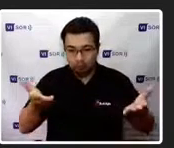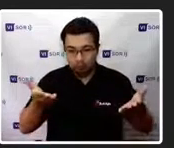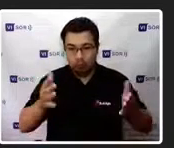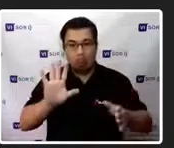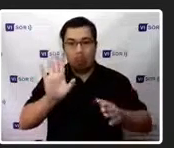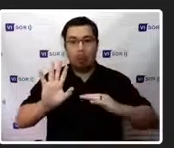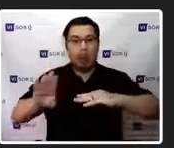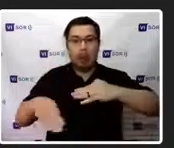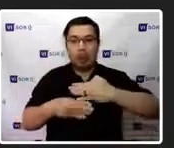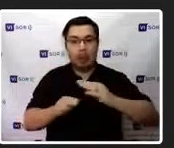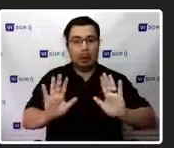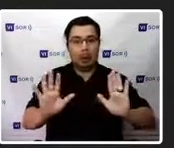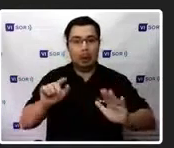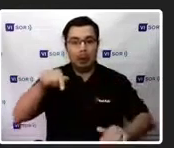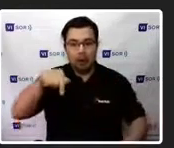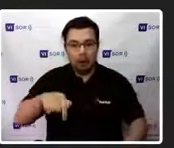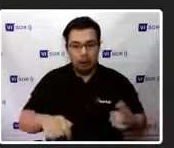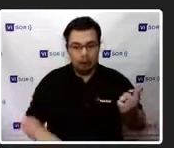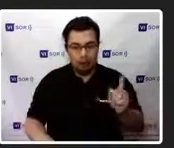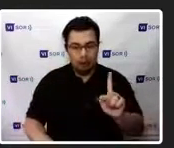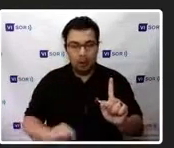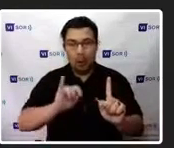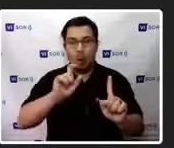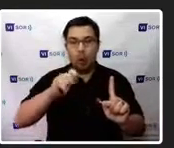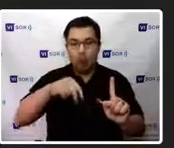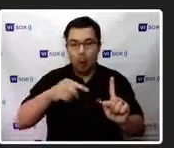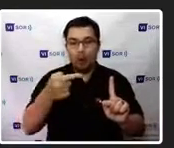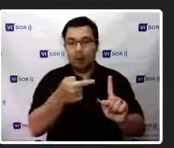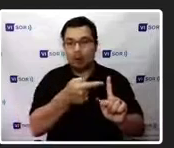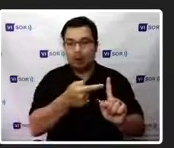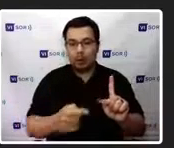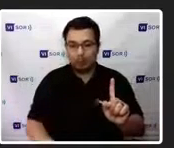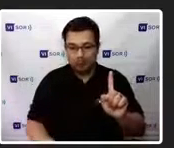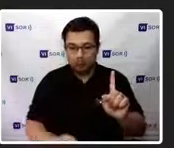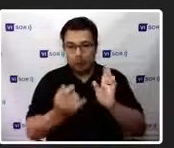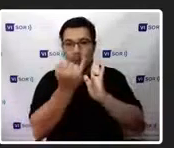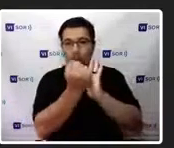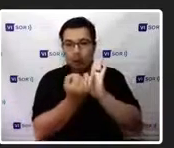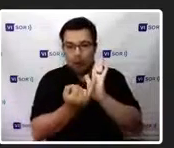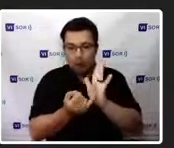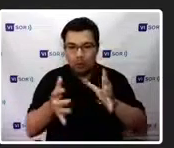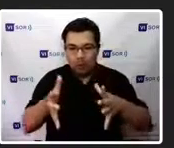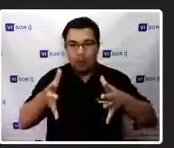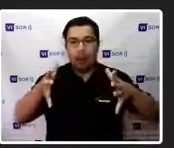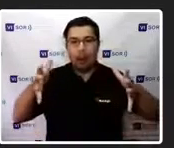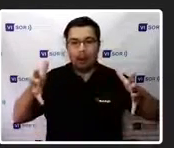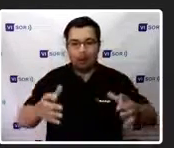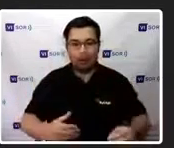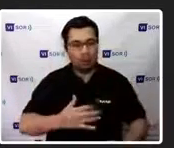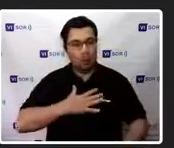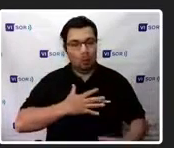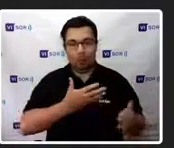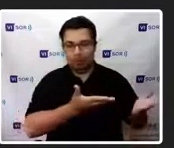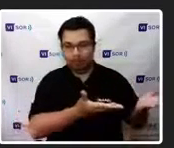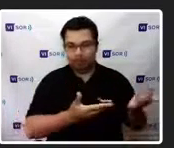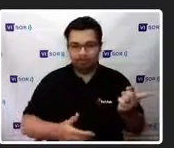López, subdirector, y les va a dar una pequeña introducción también en mayor detalle. Un gusto.